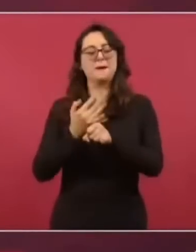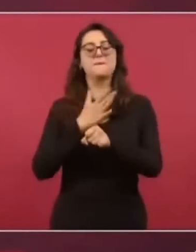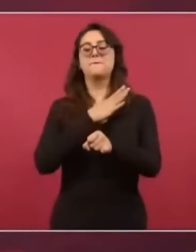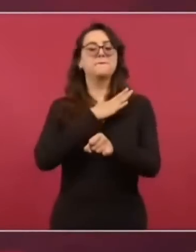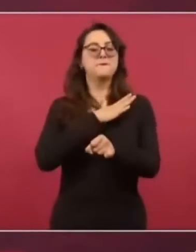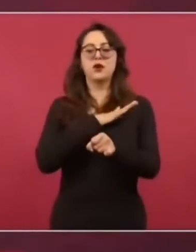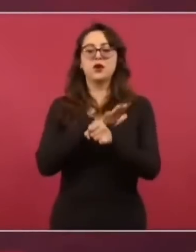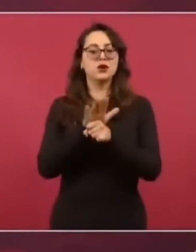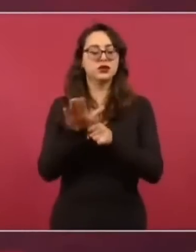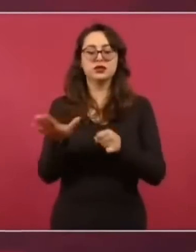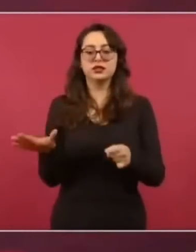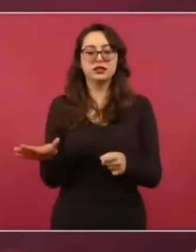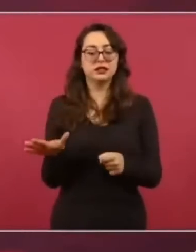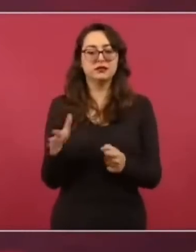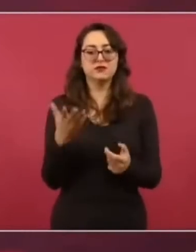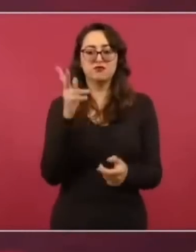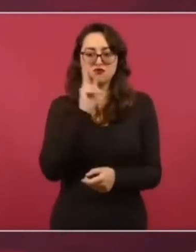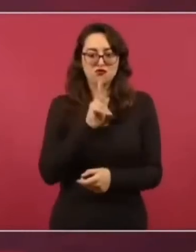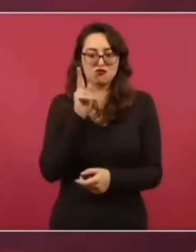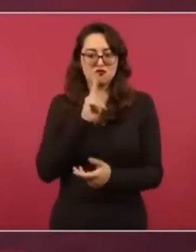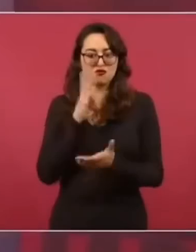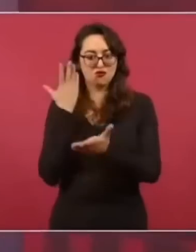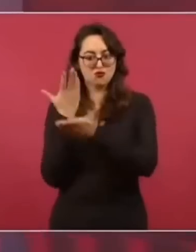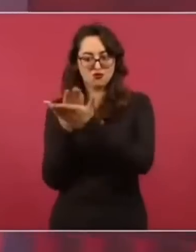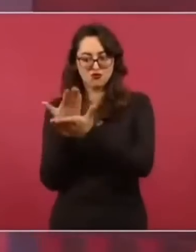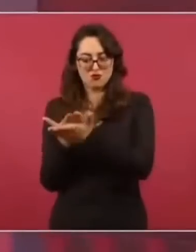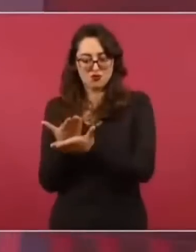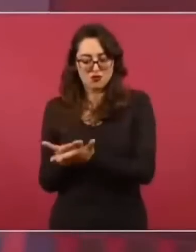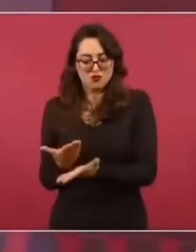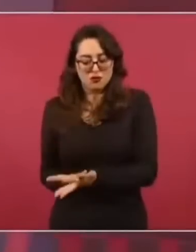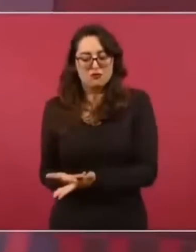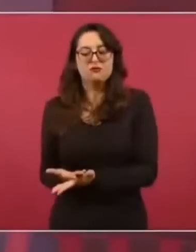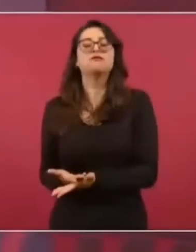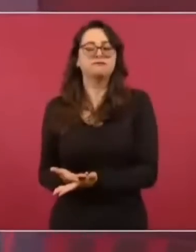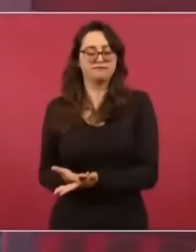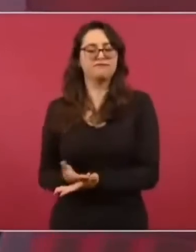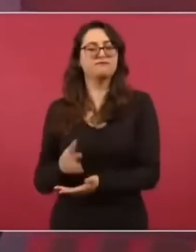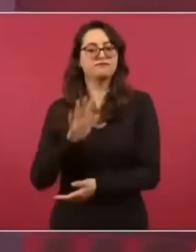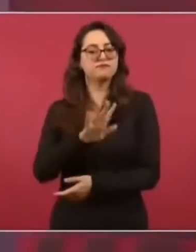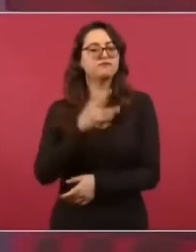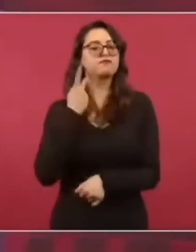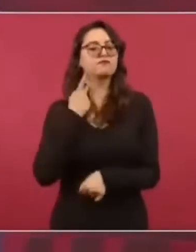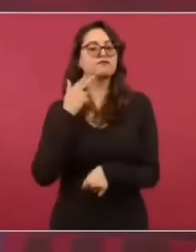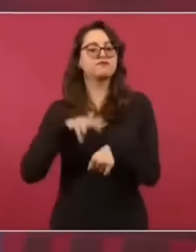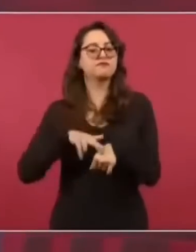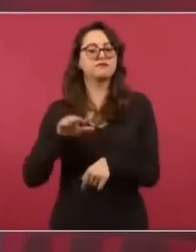y se presentaron a la Procuraduría y al INE de ese